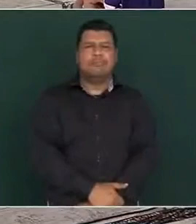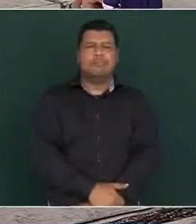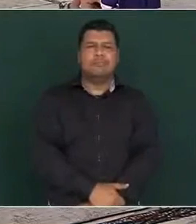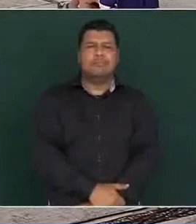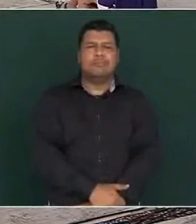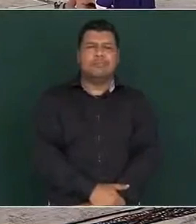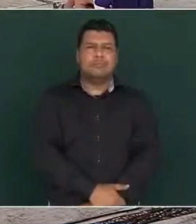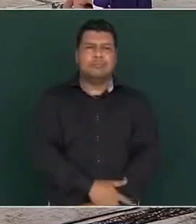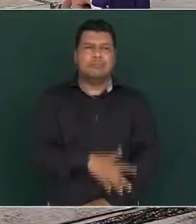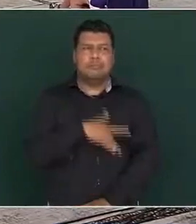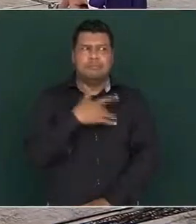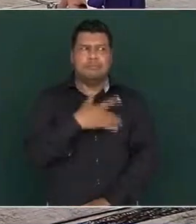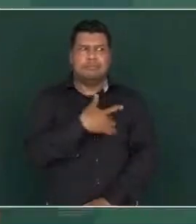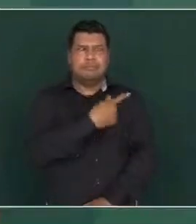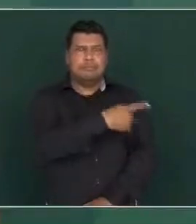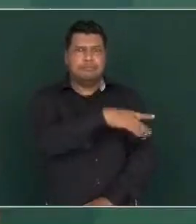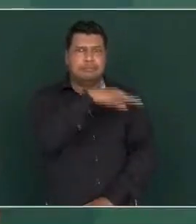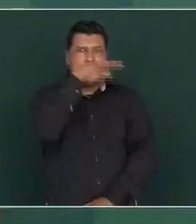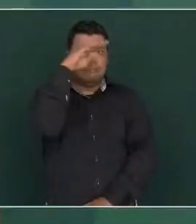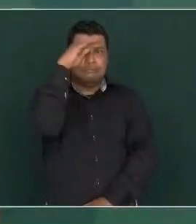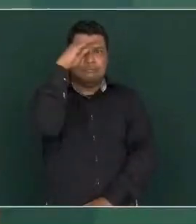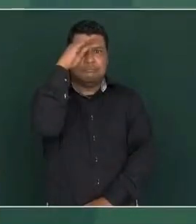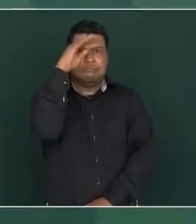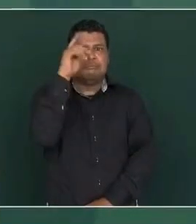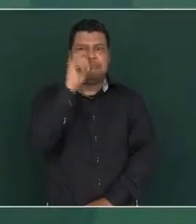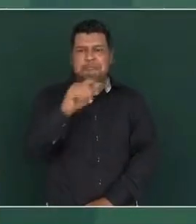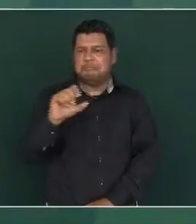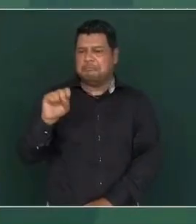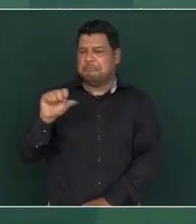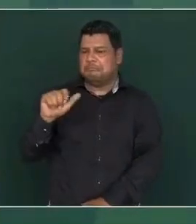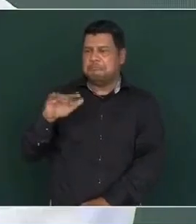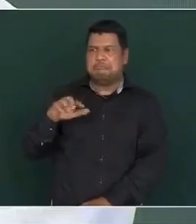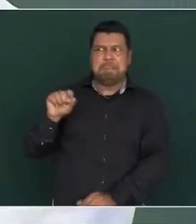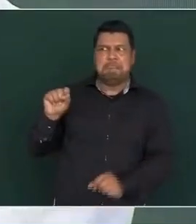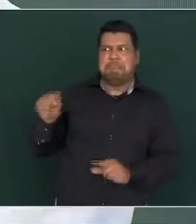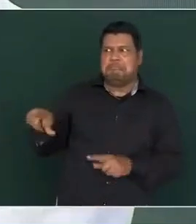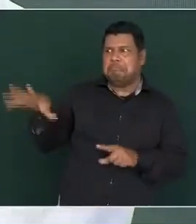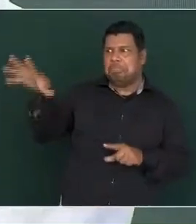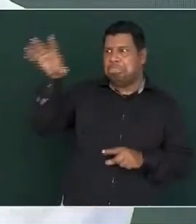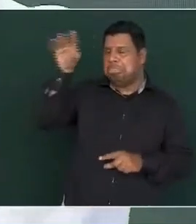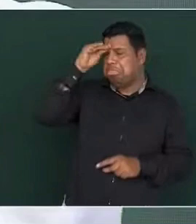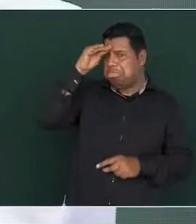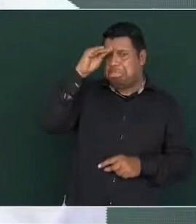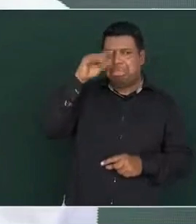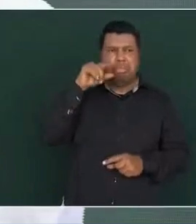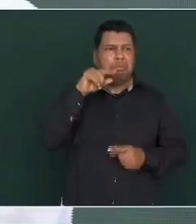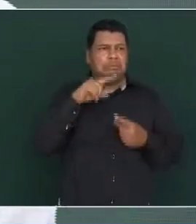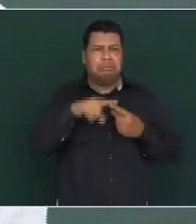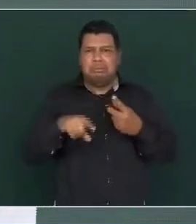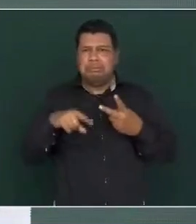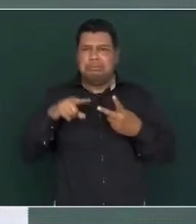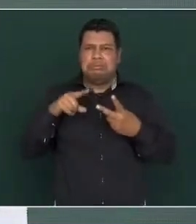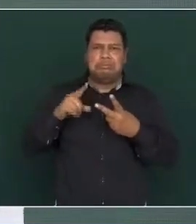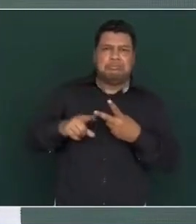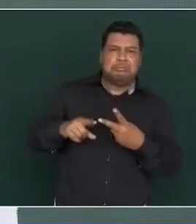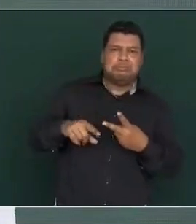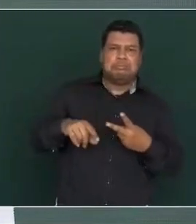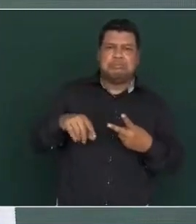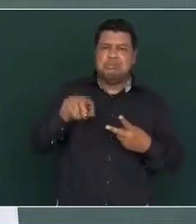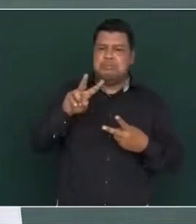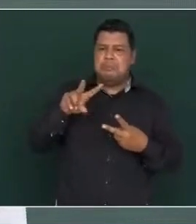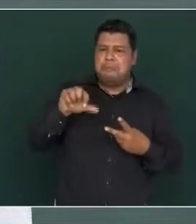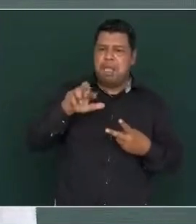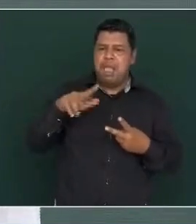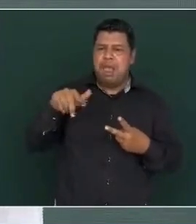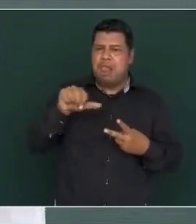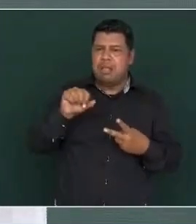¿Cómo piensa Cedillo? Pues como piensa Salinas, como piensa Vargas